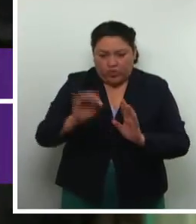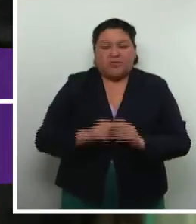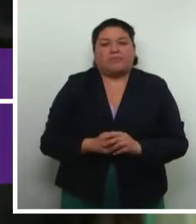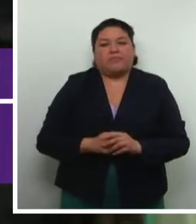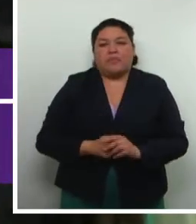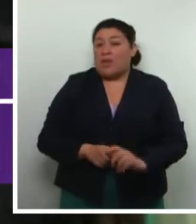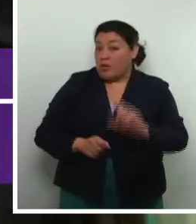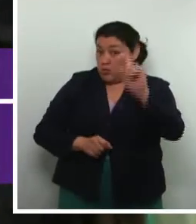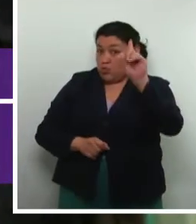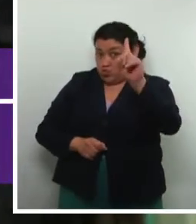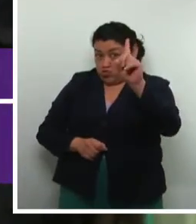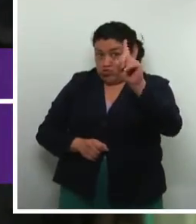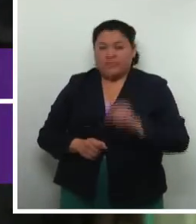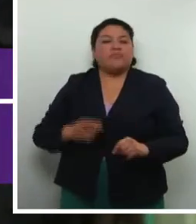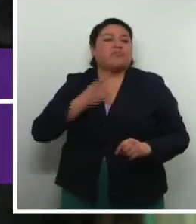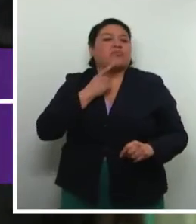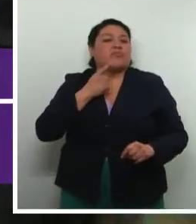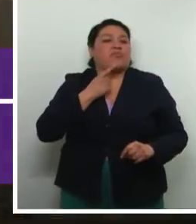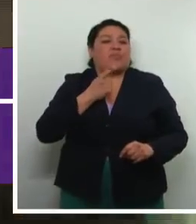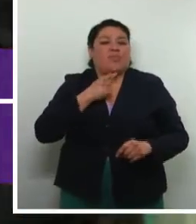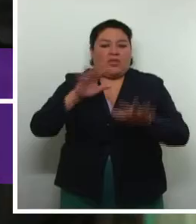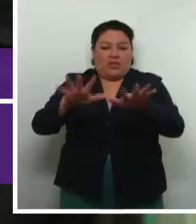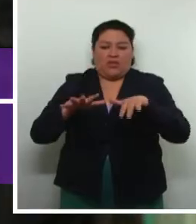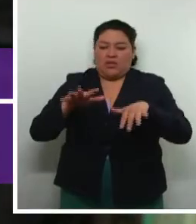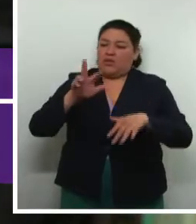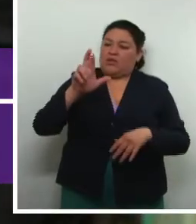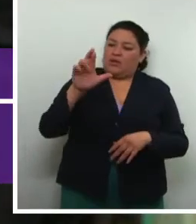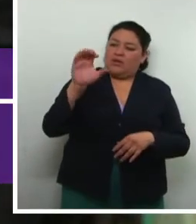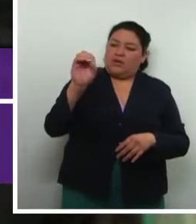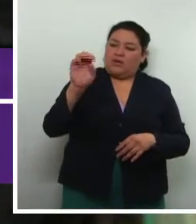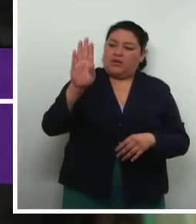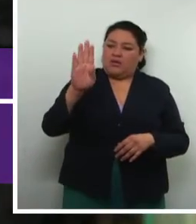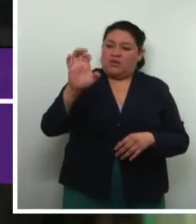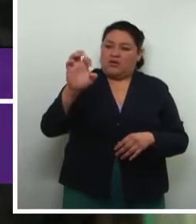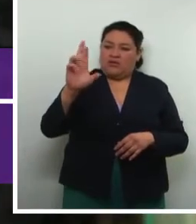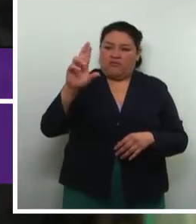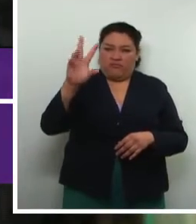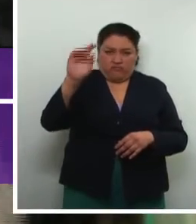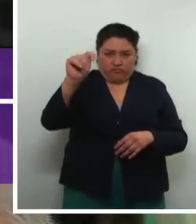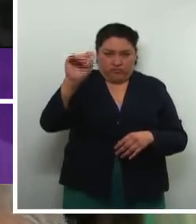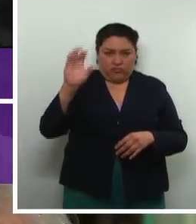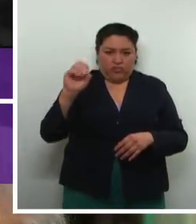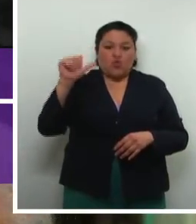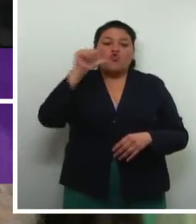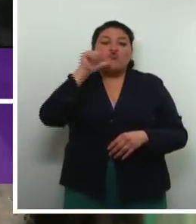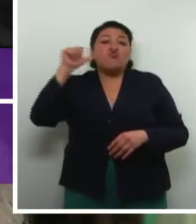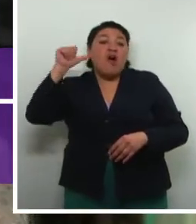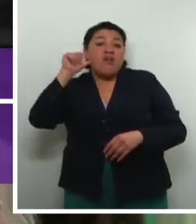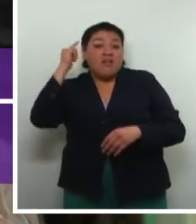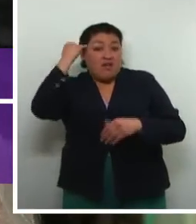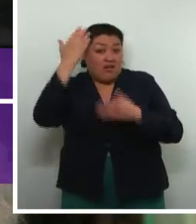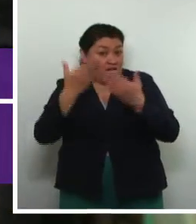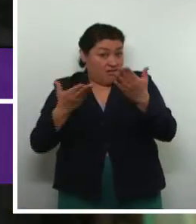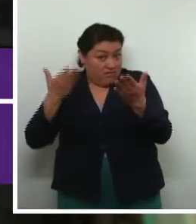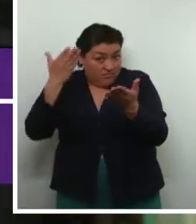el diputado constituyente Roberto Gil presentó ayer su reserva.